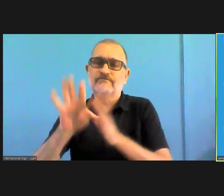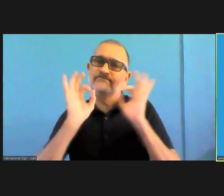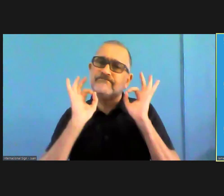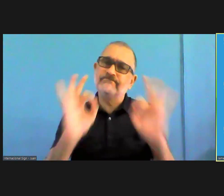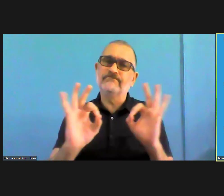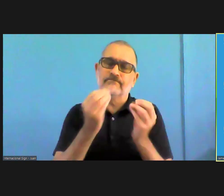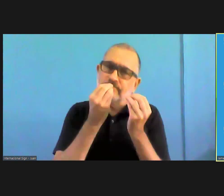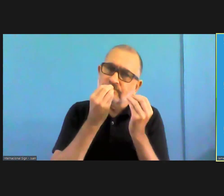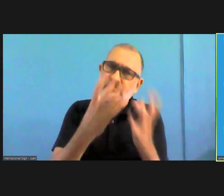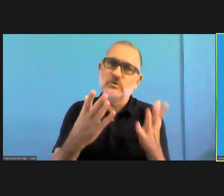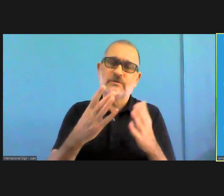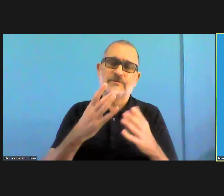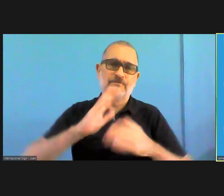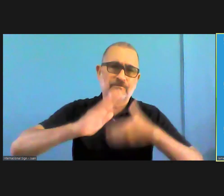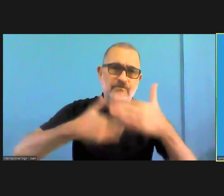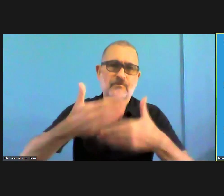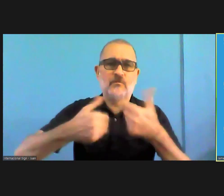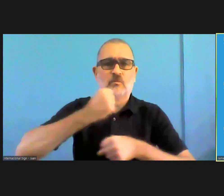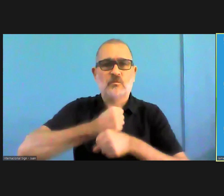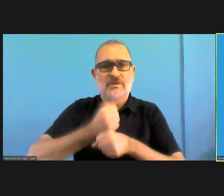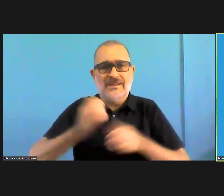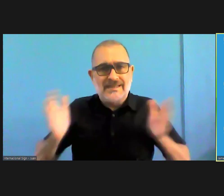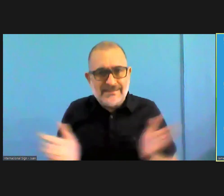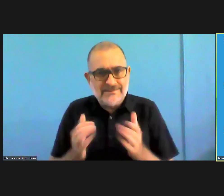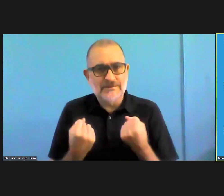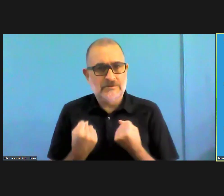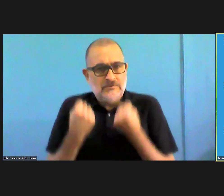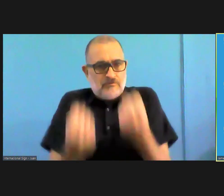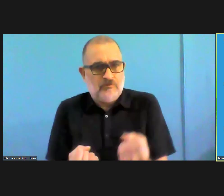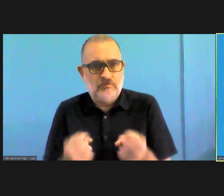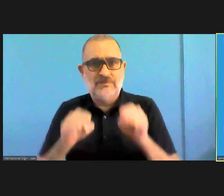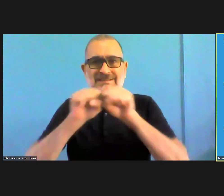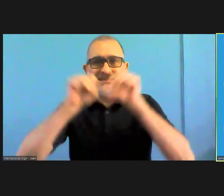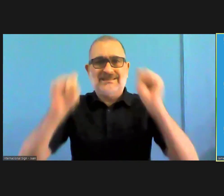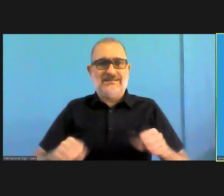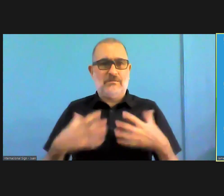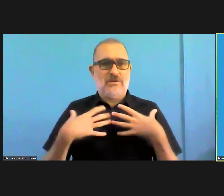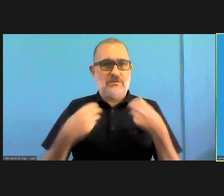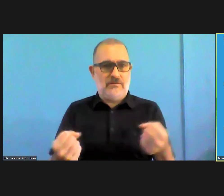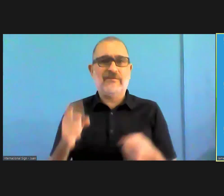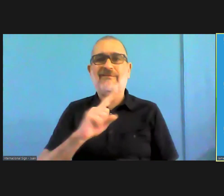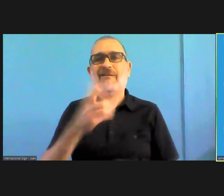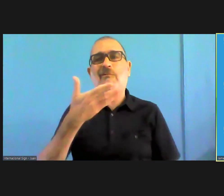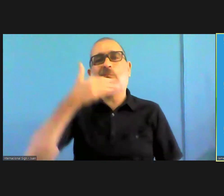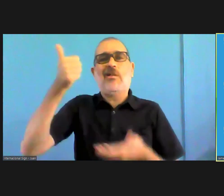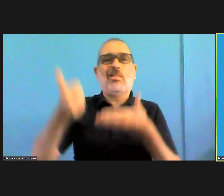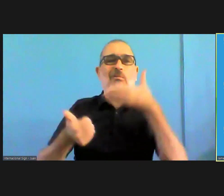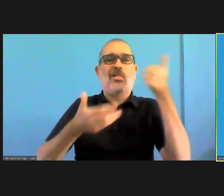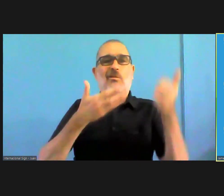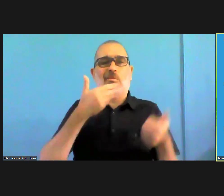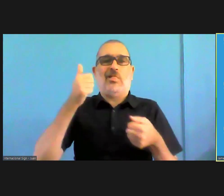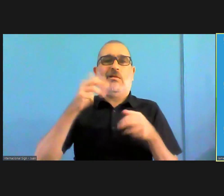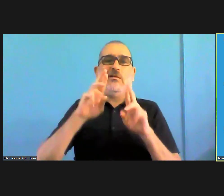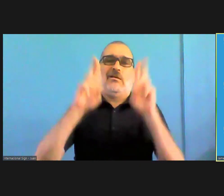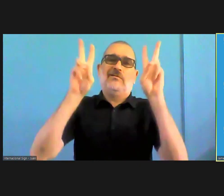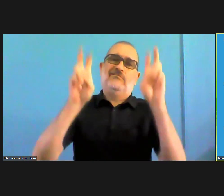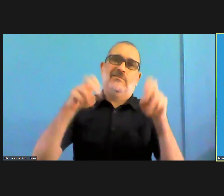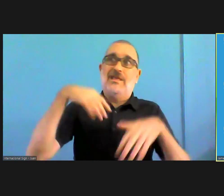de una futura emergencia, sino para responder mejor a las necesidades de salud de todas las poblaciones de las